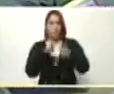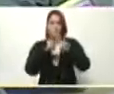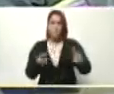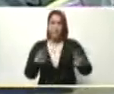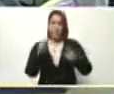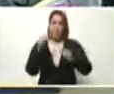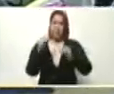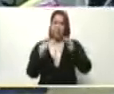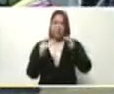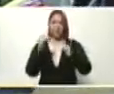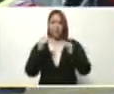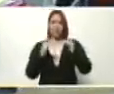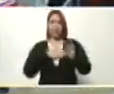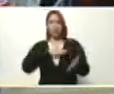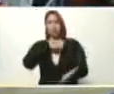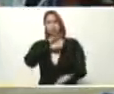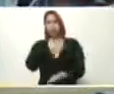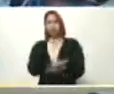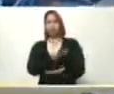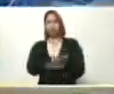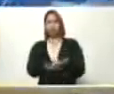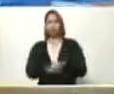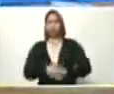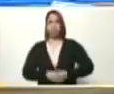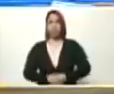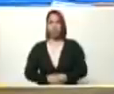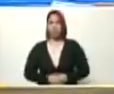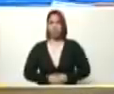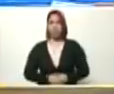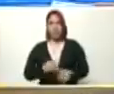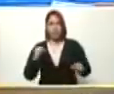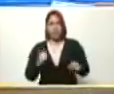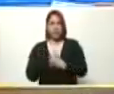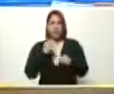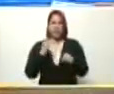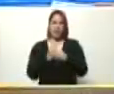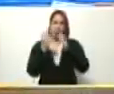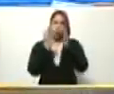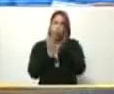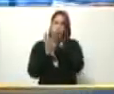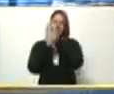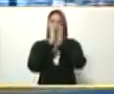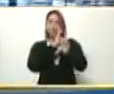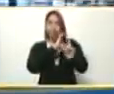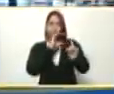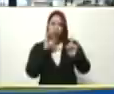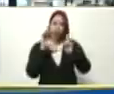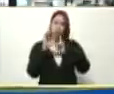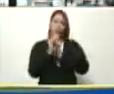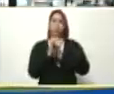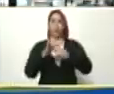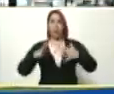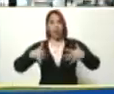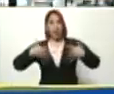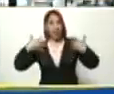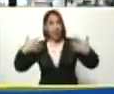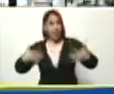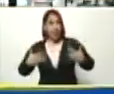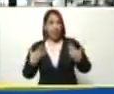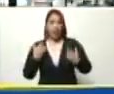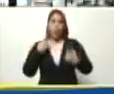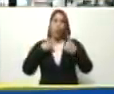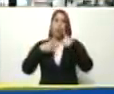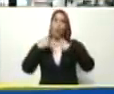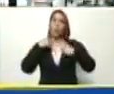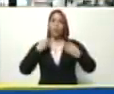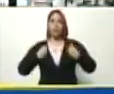estabilidad, la tranquilidad, el trabajo, el estudio, la cultura, la alegría, el colorido de la